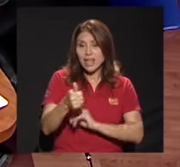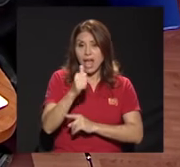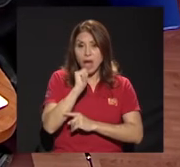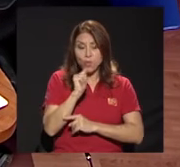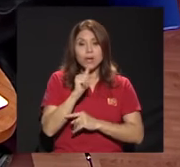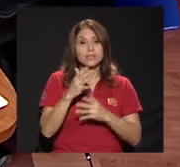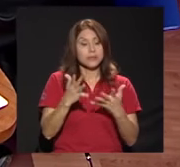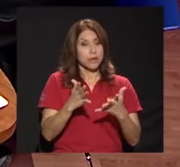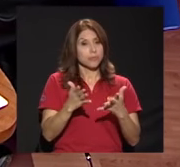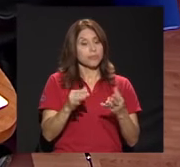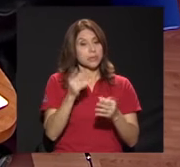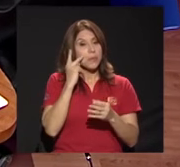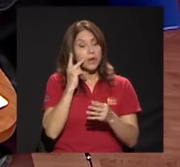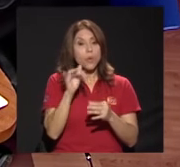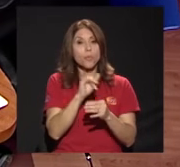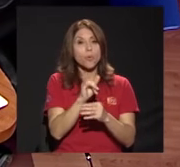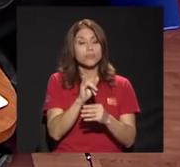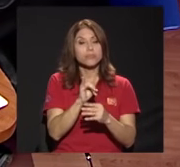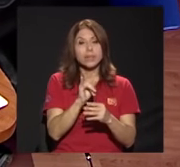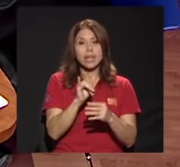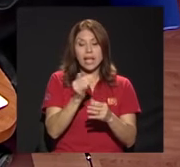al valorarla como un bien económico?